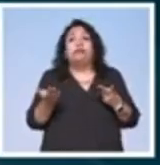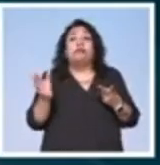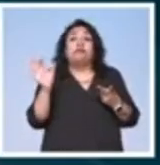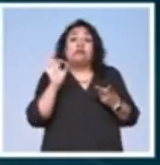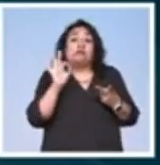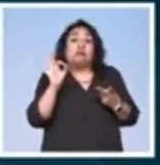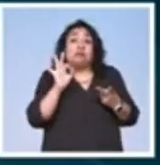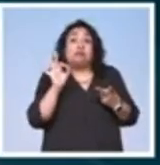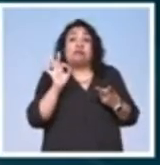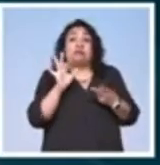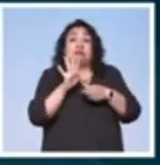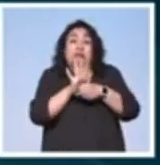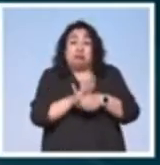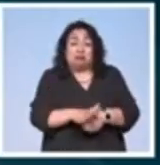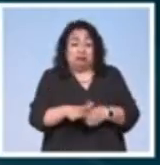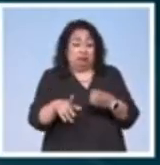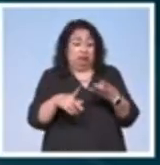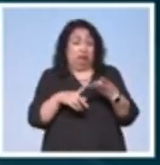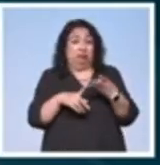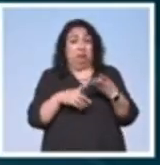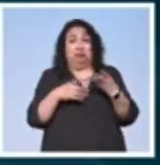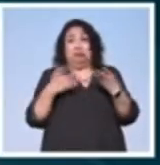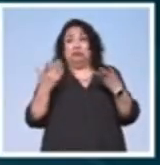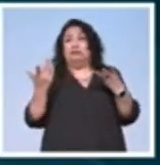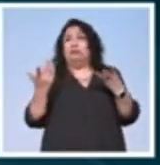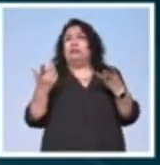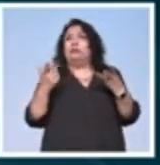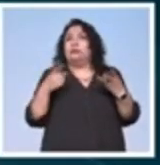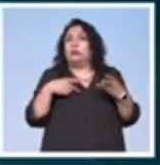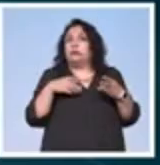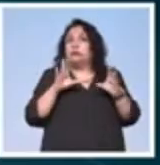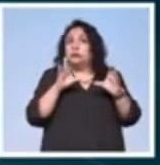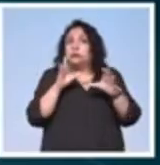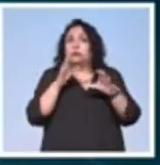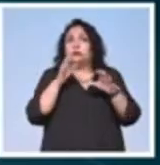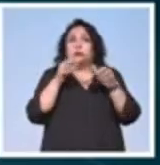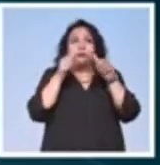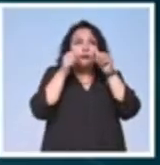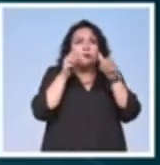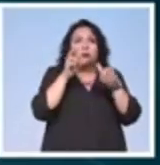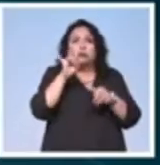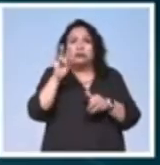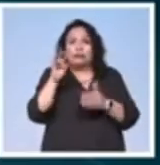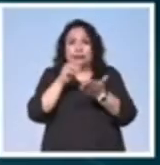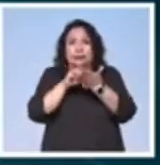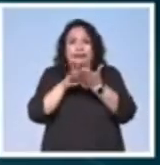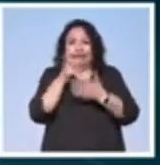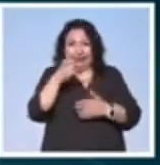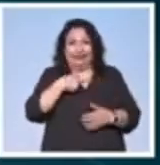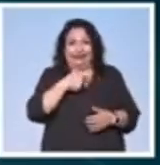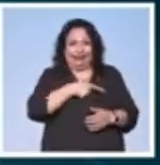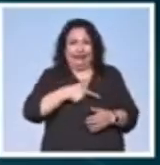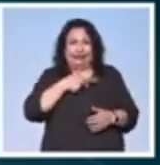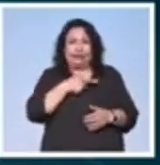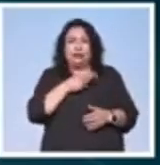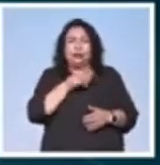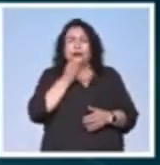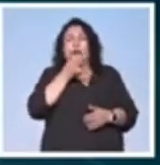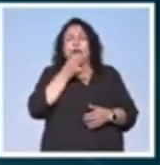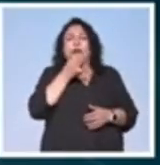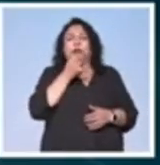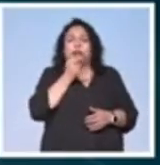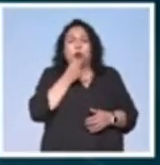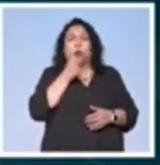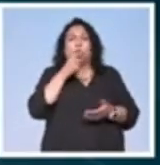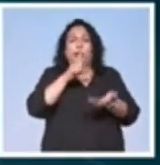quizás tensión, como hay que estar alerta o esto, de repente es lo que me gusta, ¿no? Cuando este microsegundo que tiene